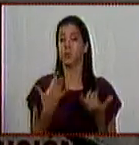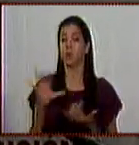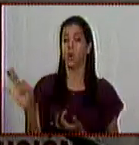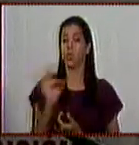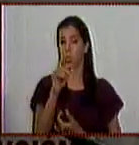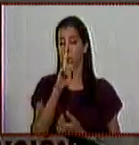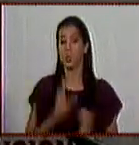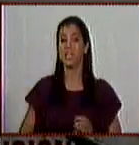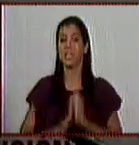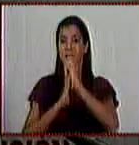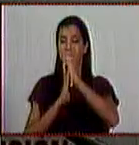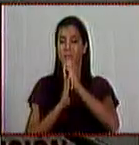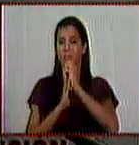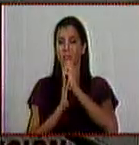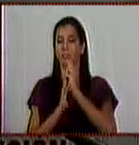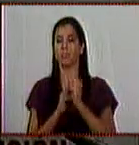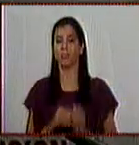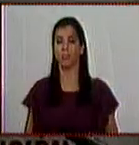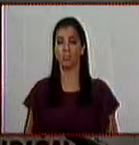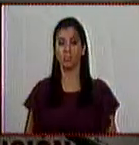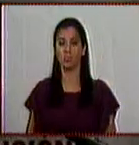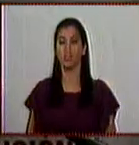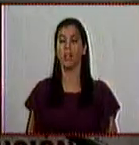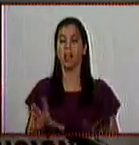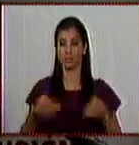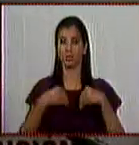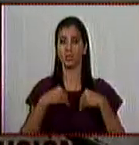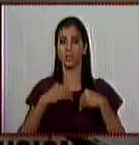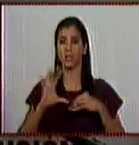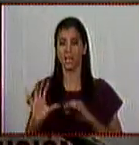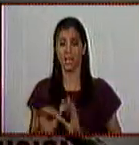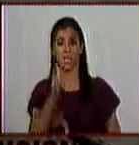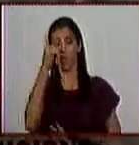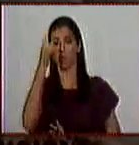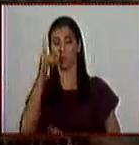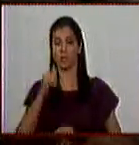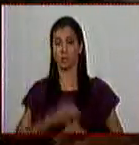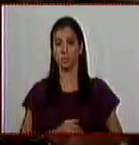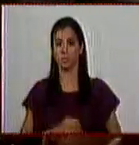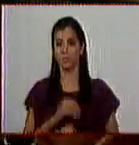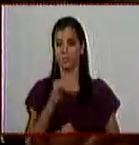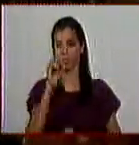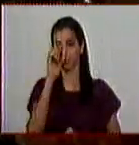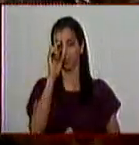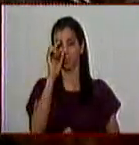Chávez para disputar la hegemonía política ideológica al